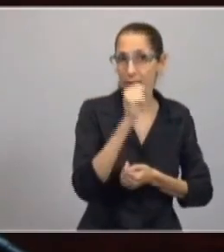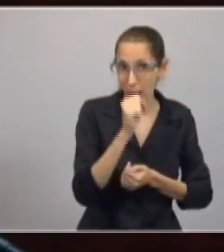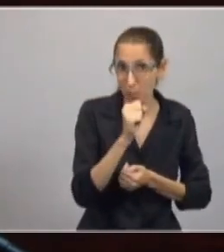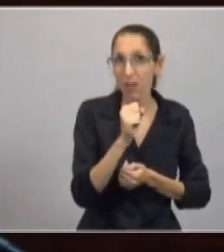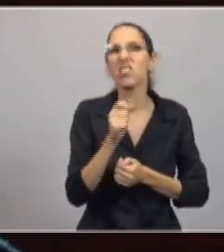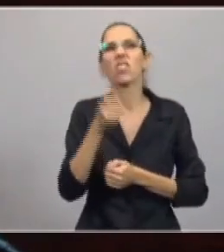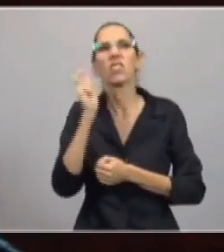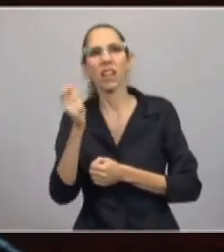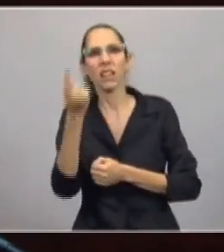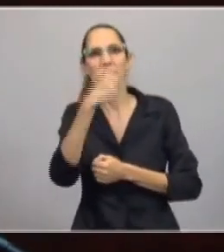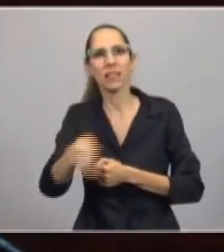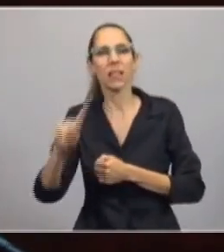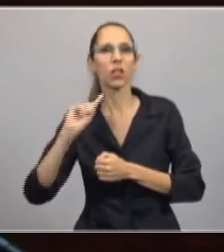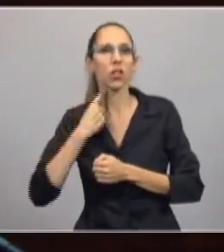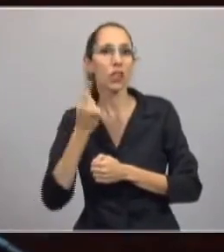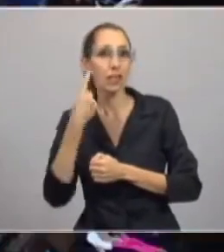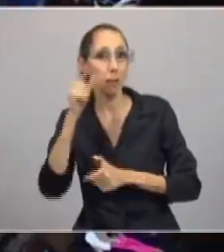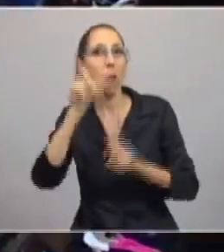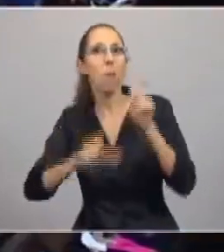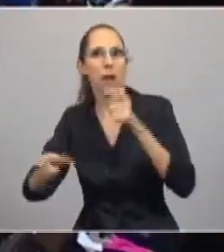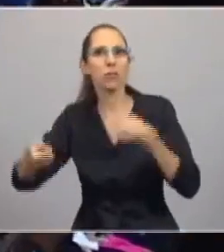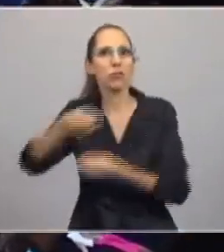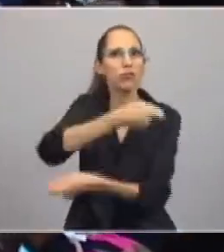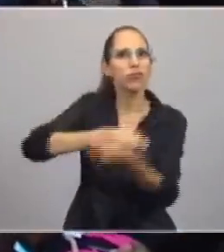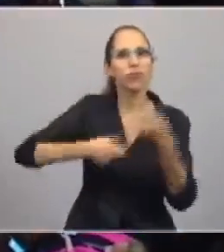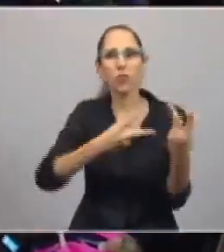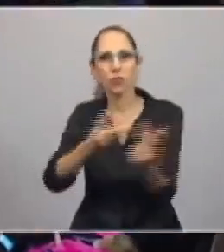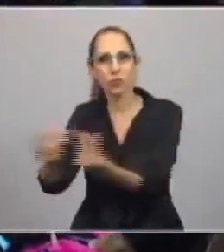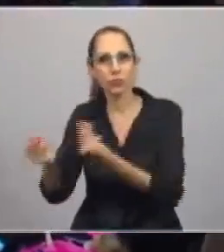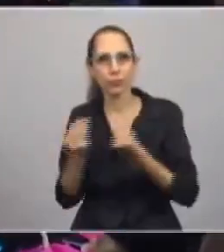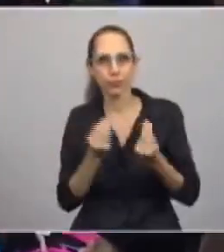113.000 bonaerenses.